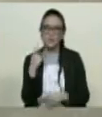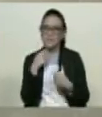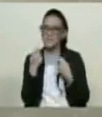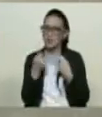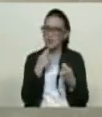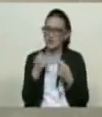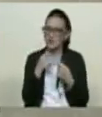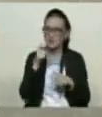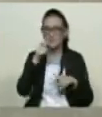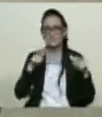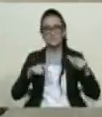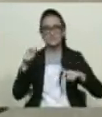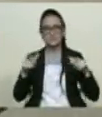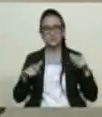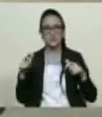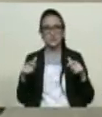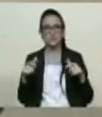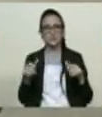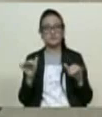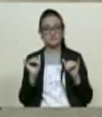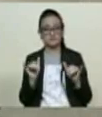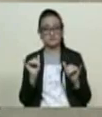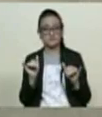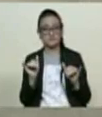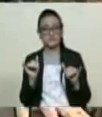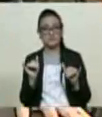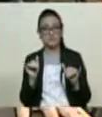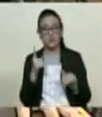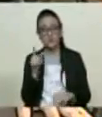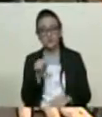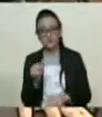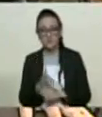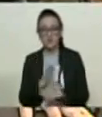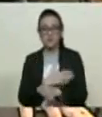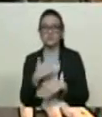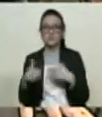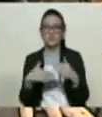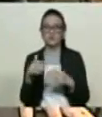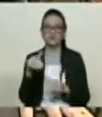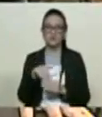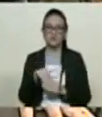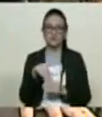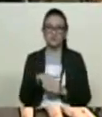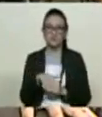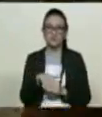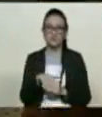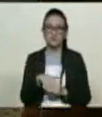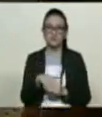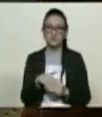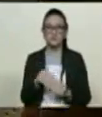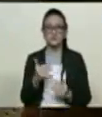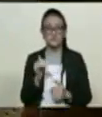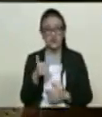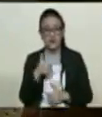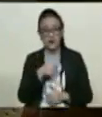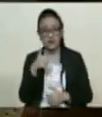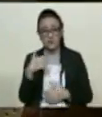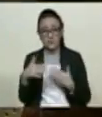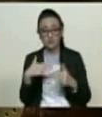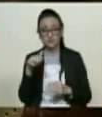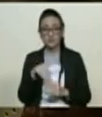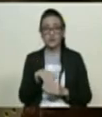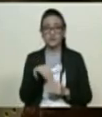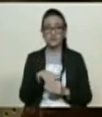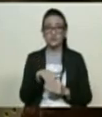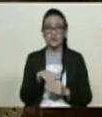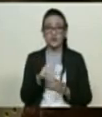periodistas, personalidades, que son los que vienen una semana antes del proceso electoral. Pero ya nosotros aquí, para cada proceso electoral,